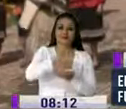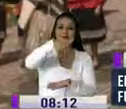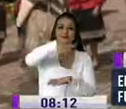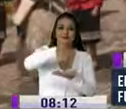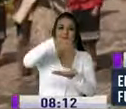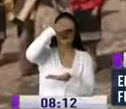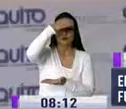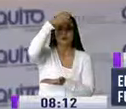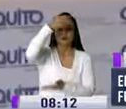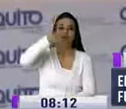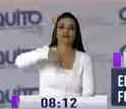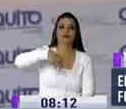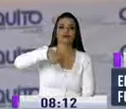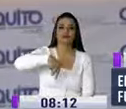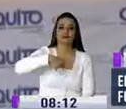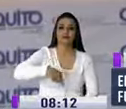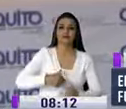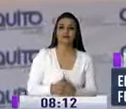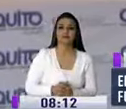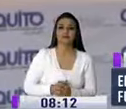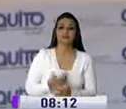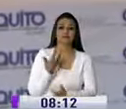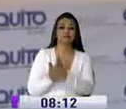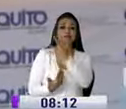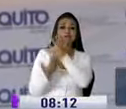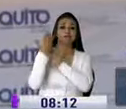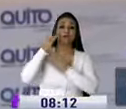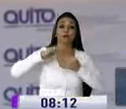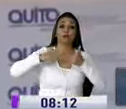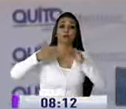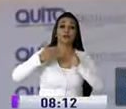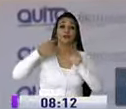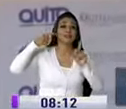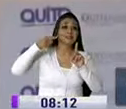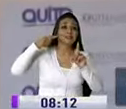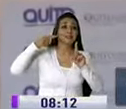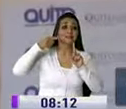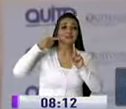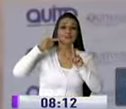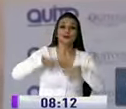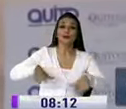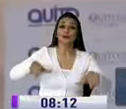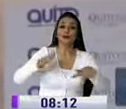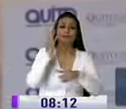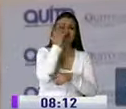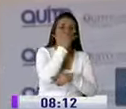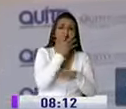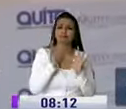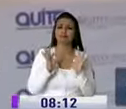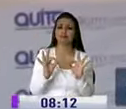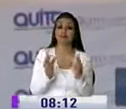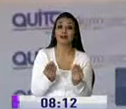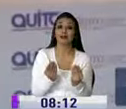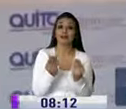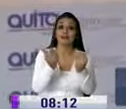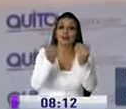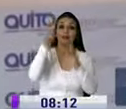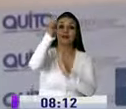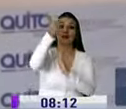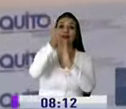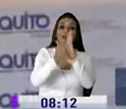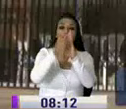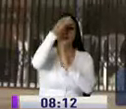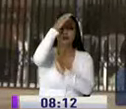Quitumbe. Un viejo anhelo de la comunidad para tener un espacio de calidad para el desarrollo del arte y la